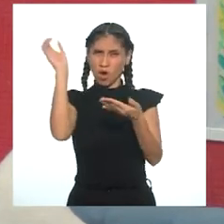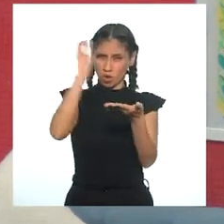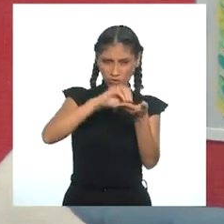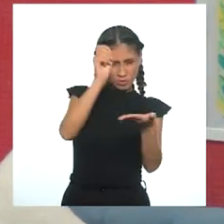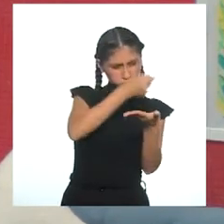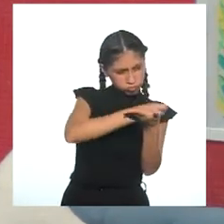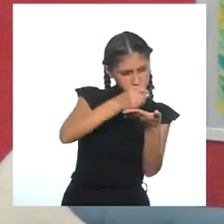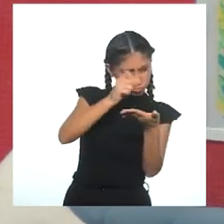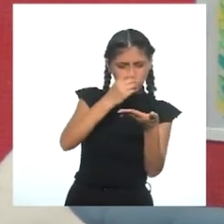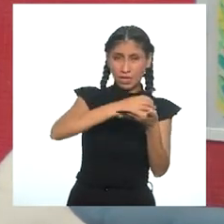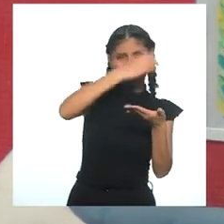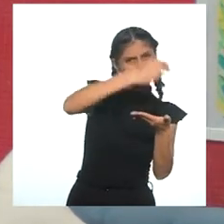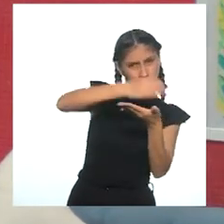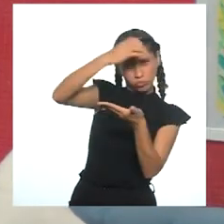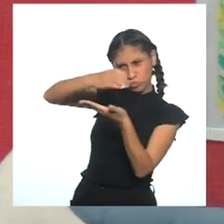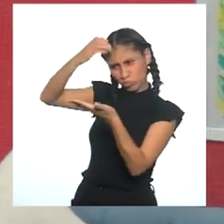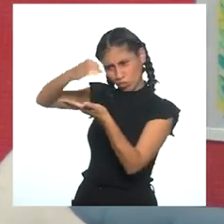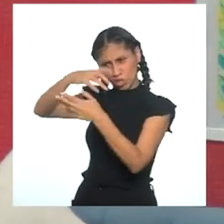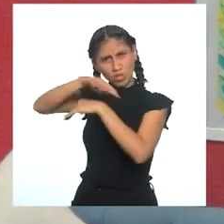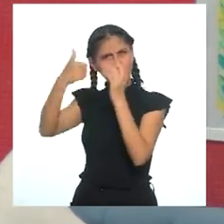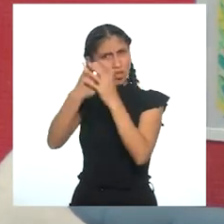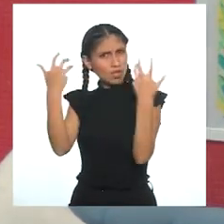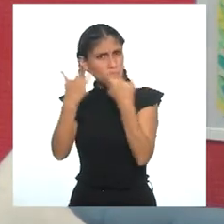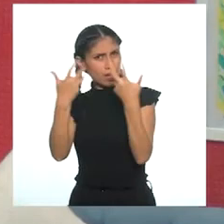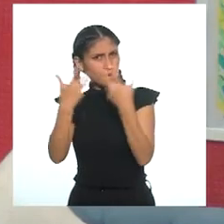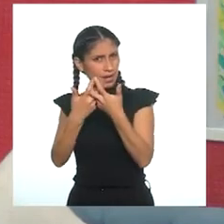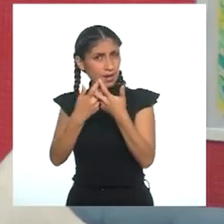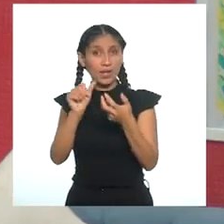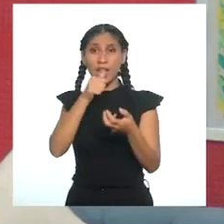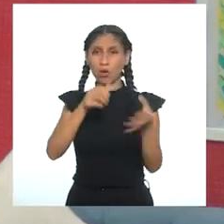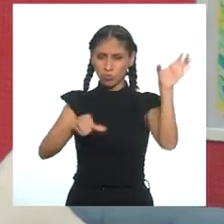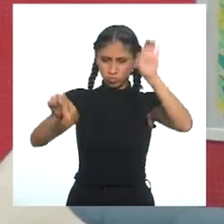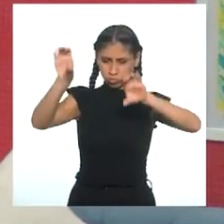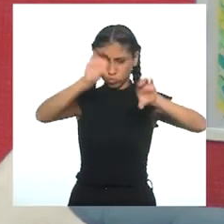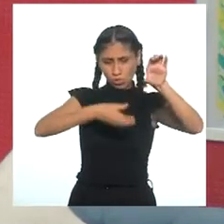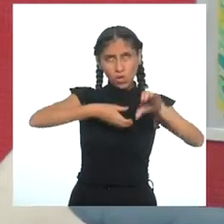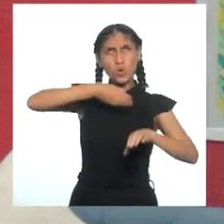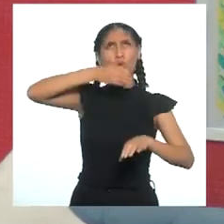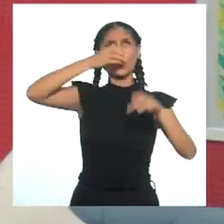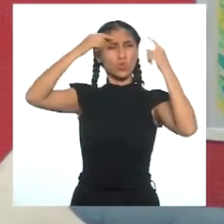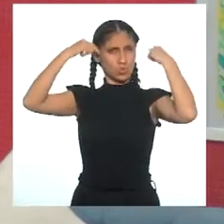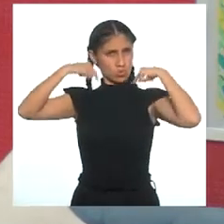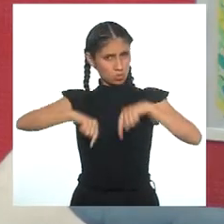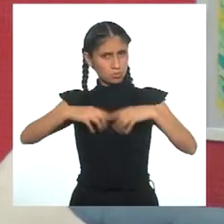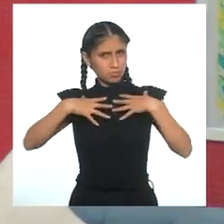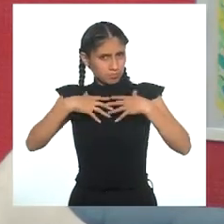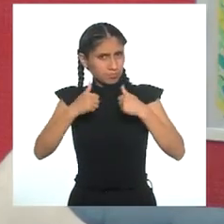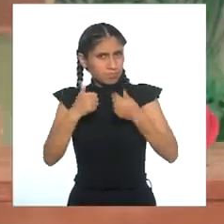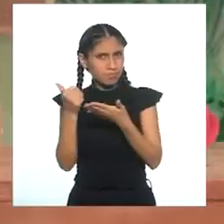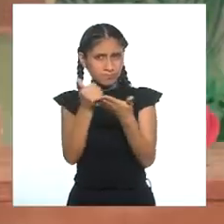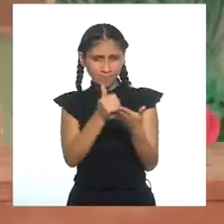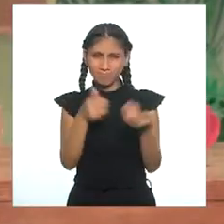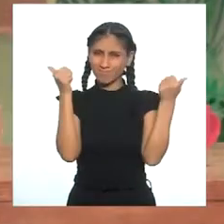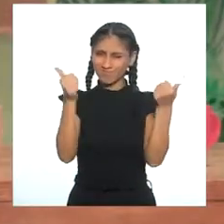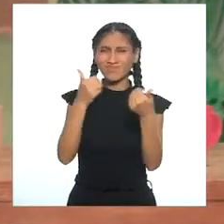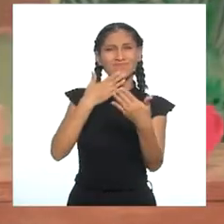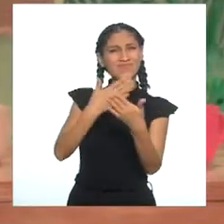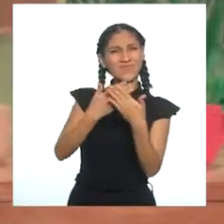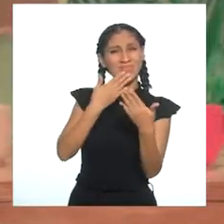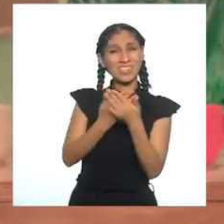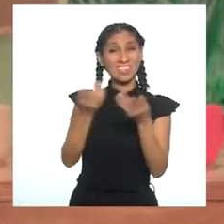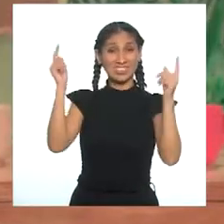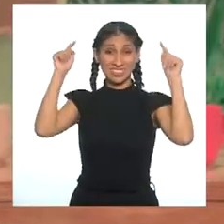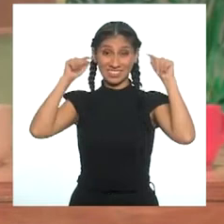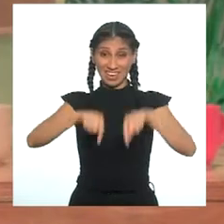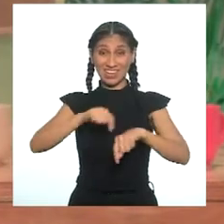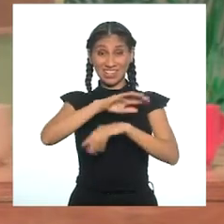de vasos y de tomatodos que se tienen que llenar y consumir durante el día para estar dentro del rango recomendado. Muchas gracias. Ha sido